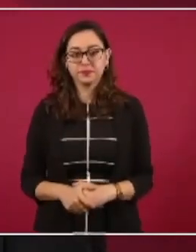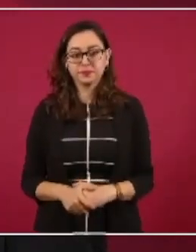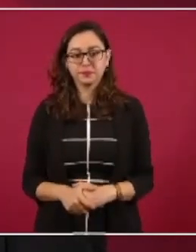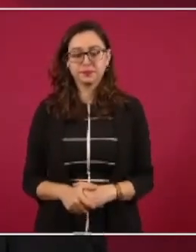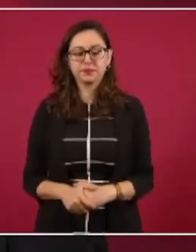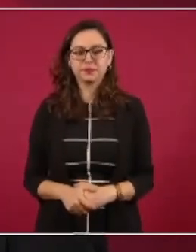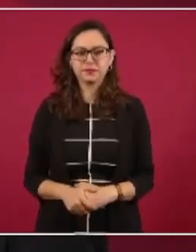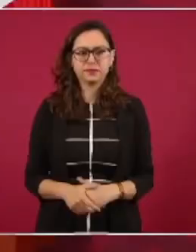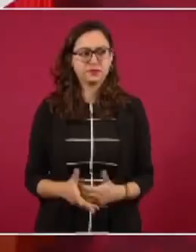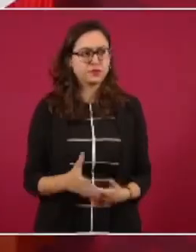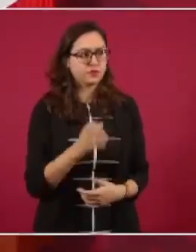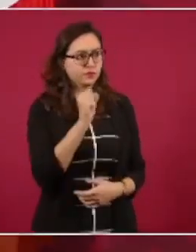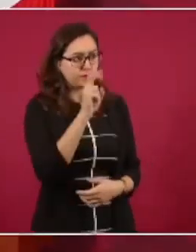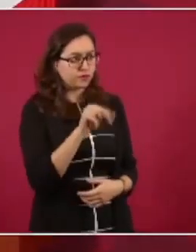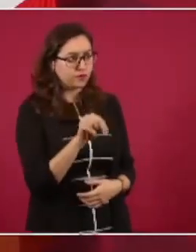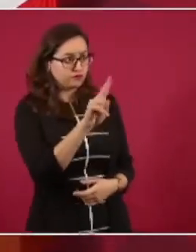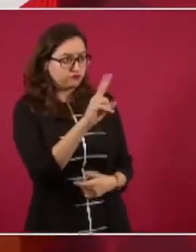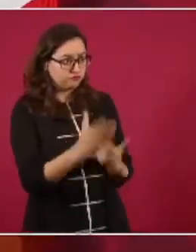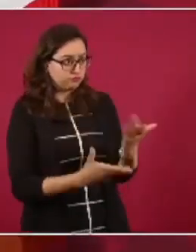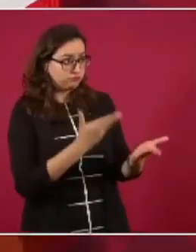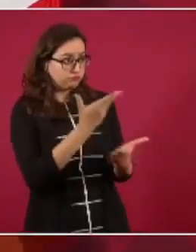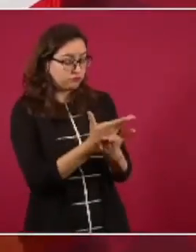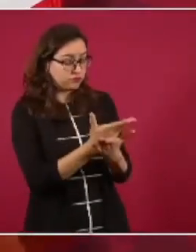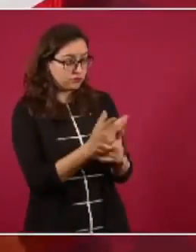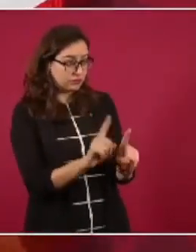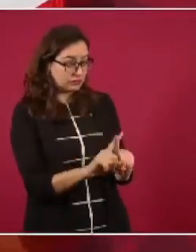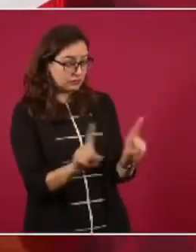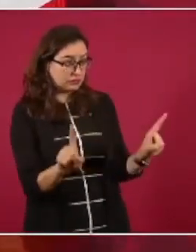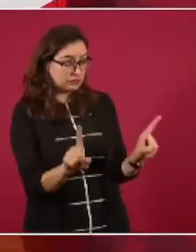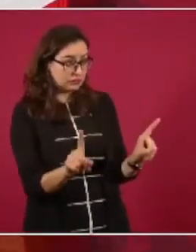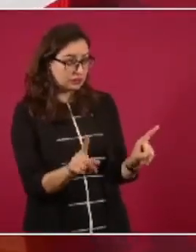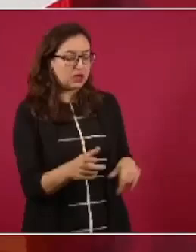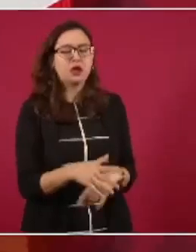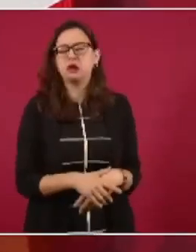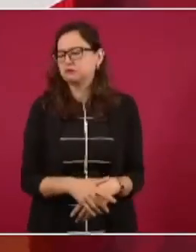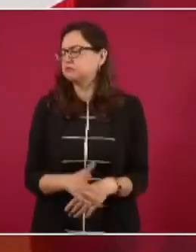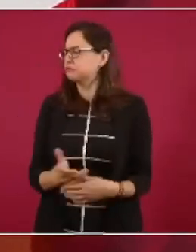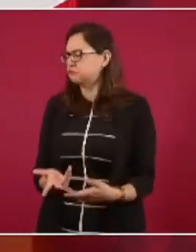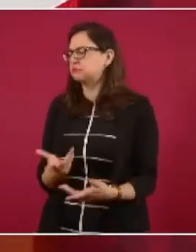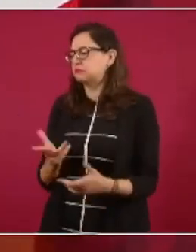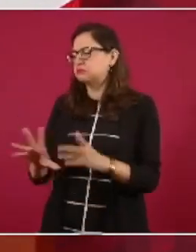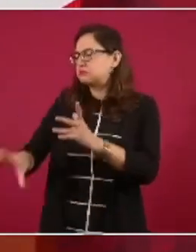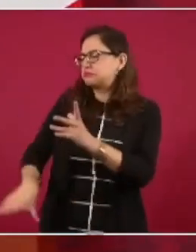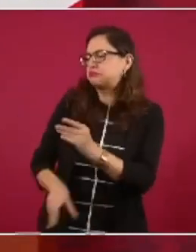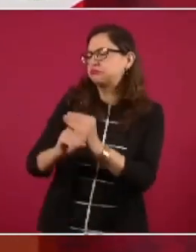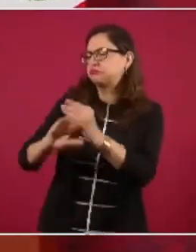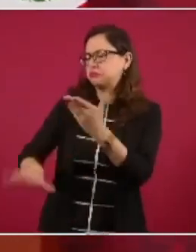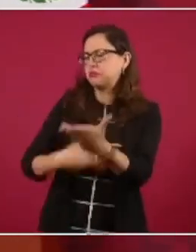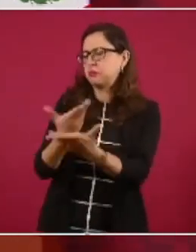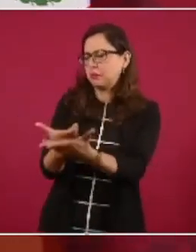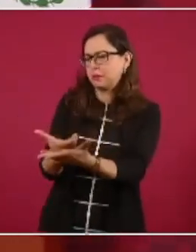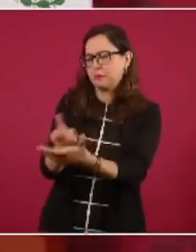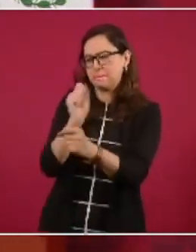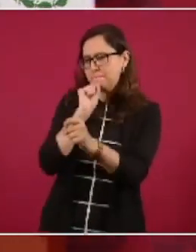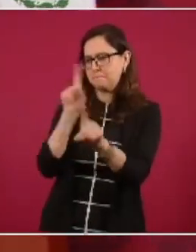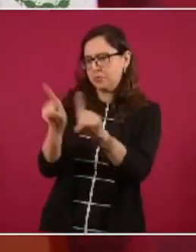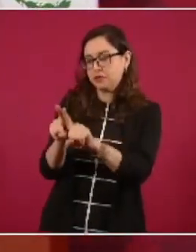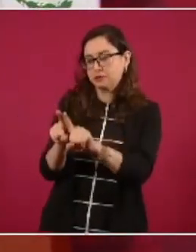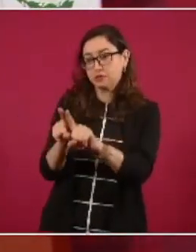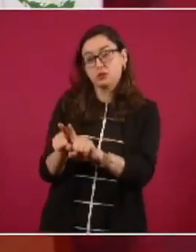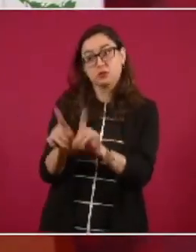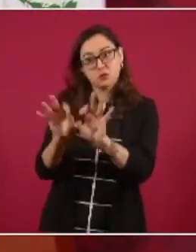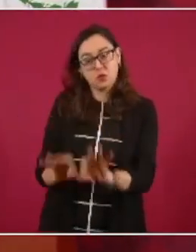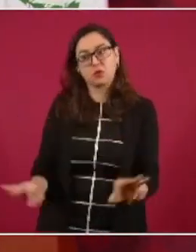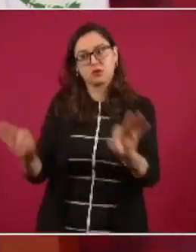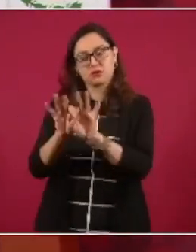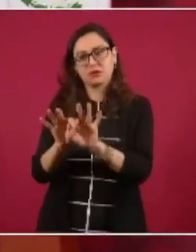¿Una propuesta distinta? Para conseguir la paz. ¿Distinta a la que ya conocemos? Parecida a la que planteé, de que haya un